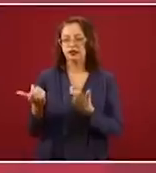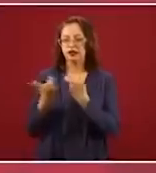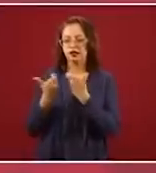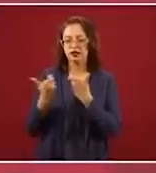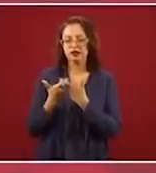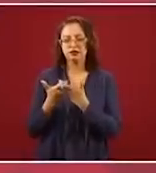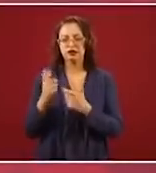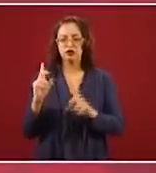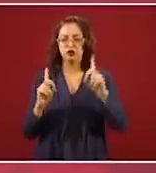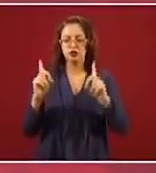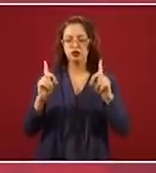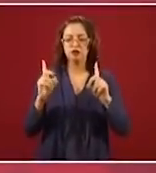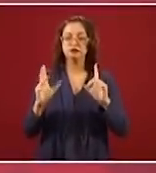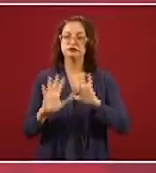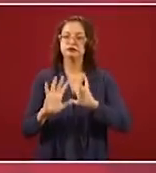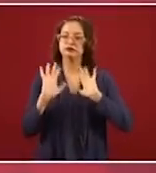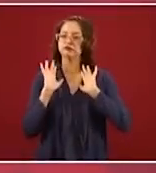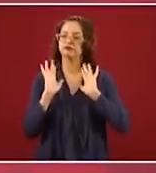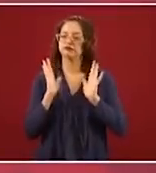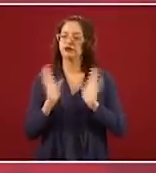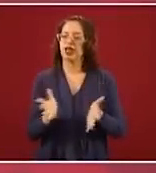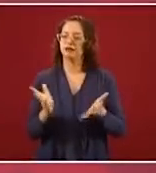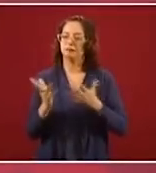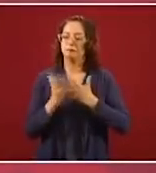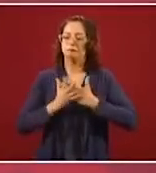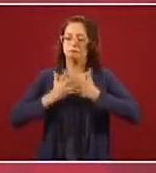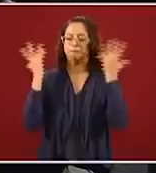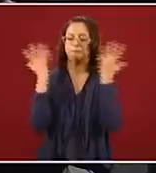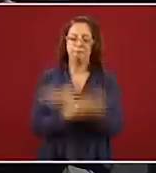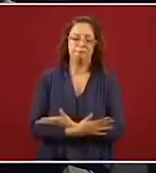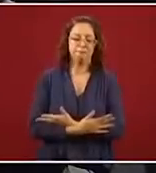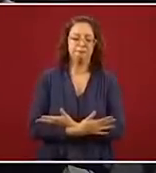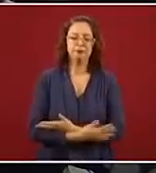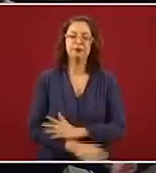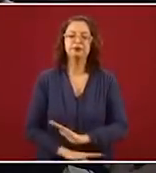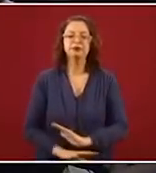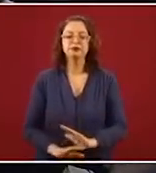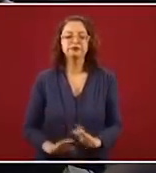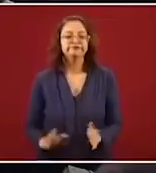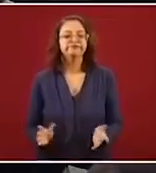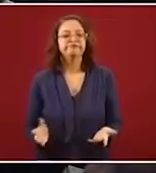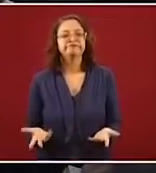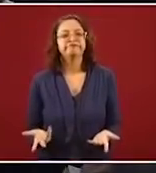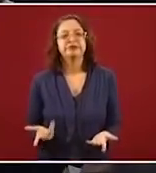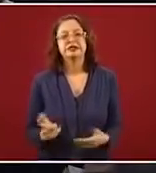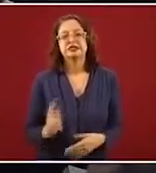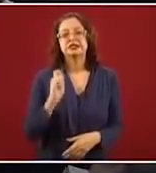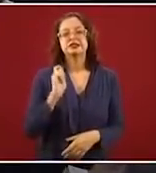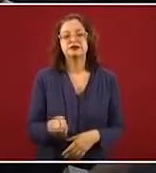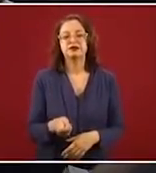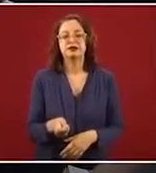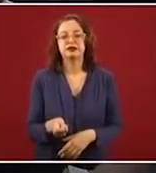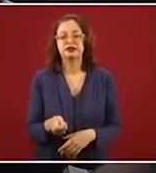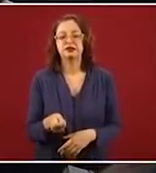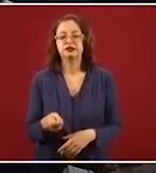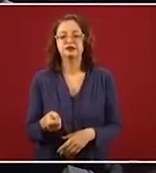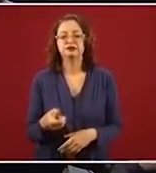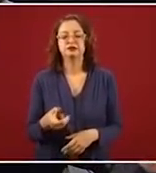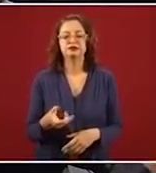cuenta. O sea, no va a haber